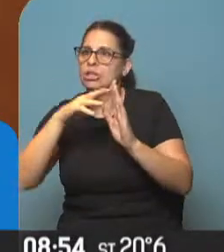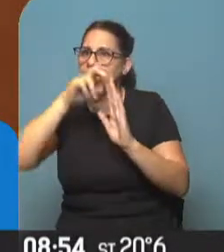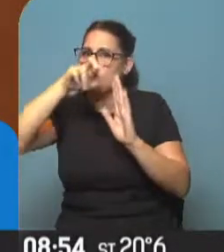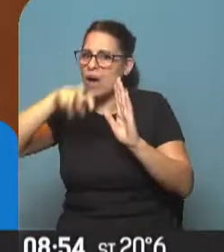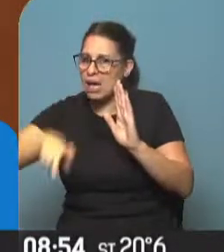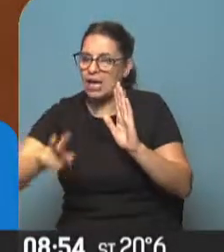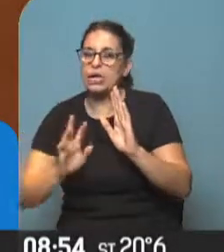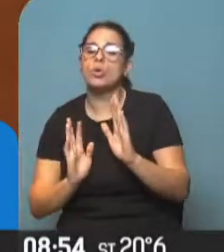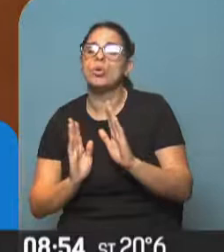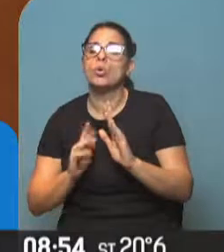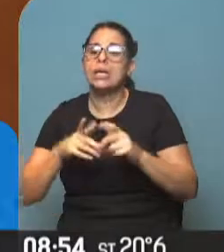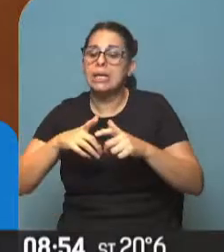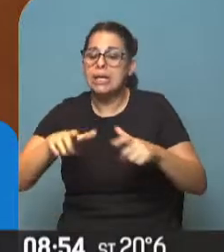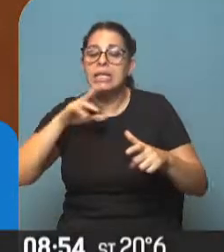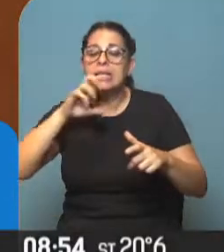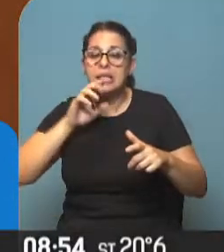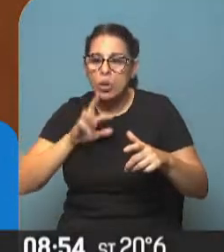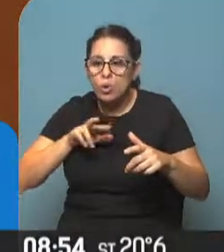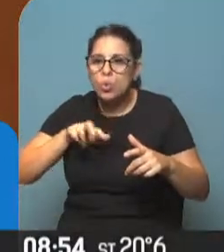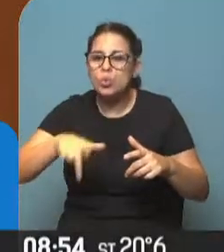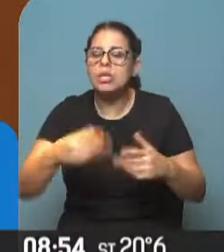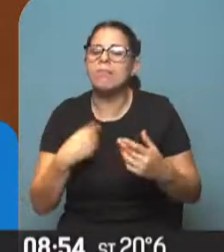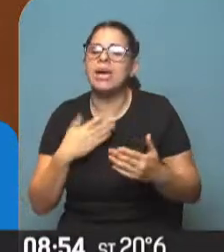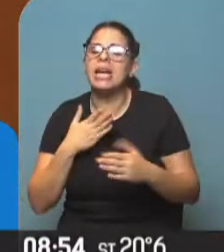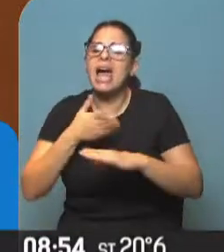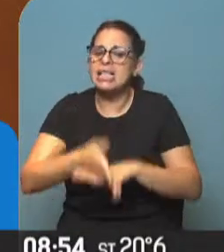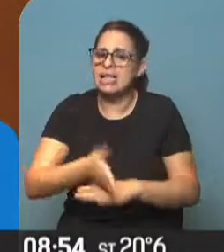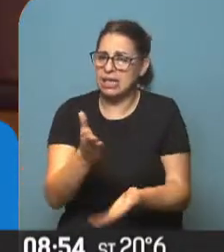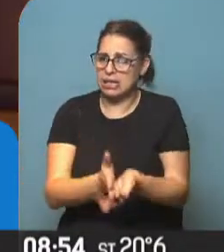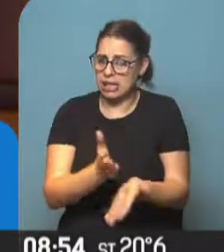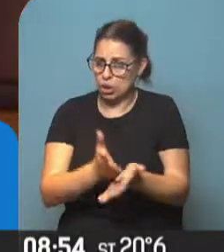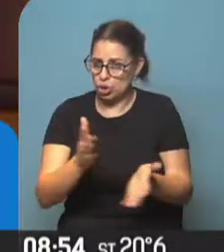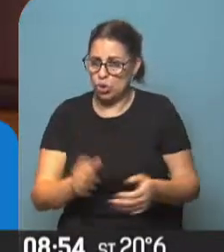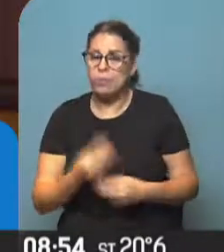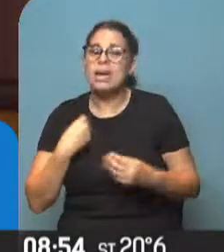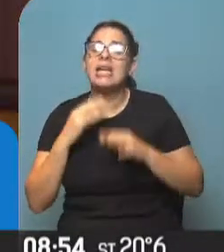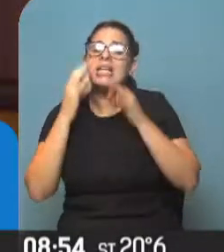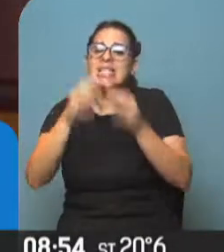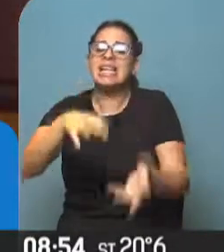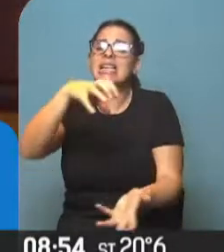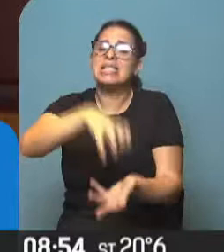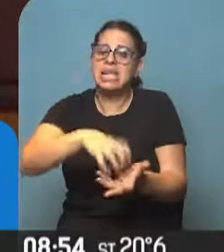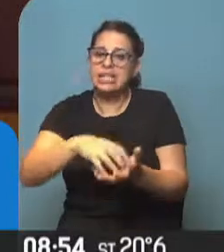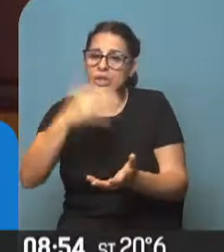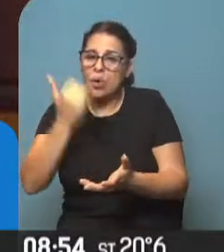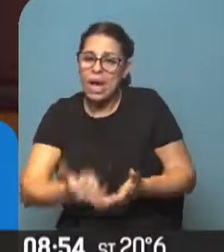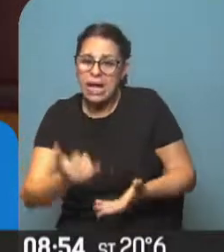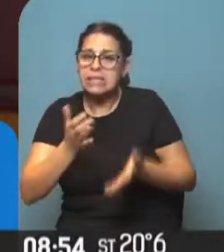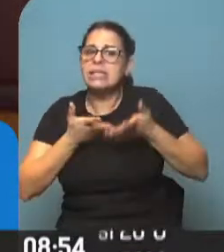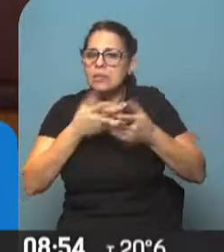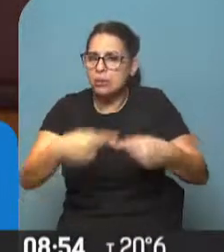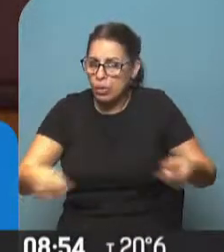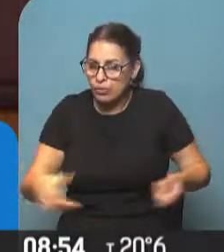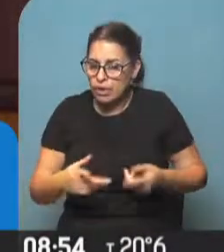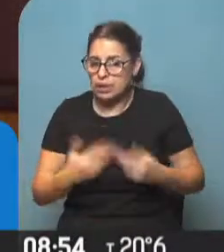cruzar un río con dificultad para acceder a eso para llegar a ese centro es el lugar donde hay servicios que les